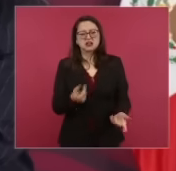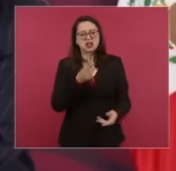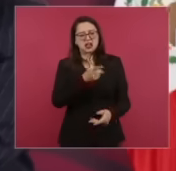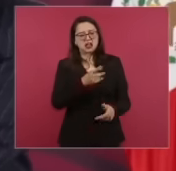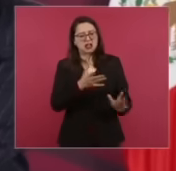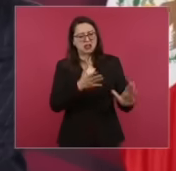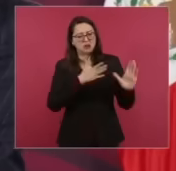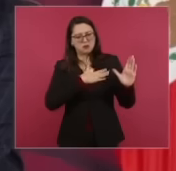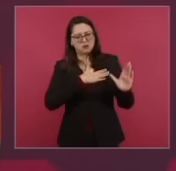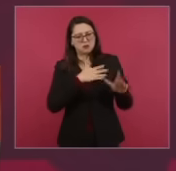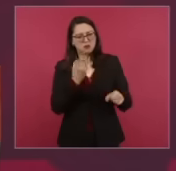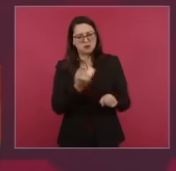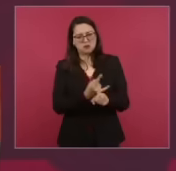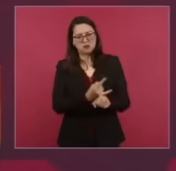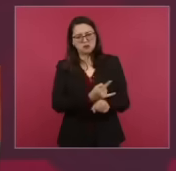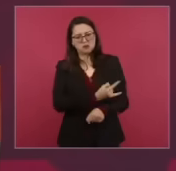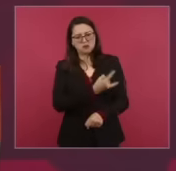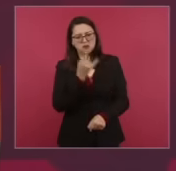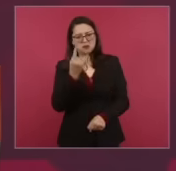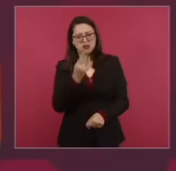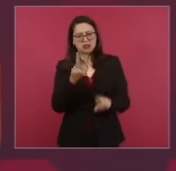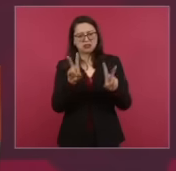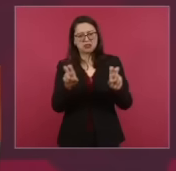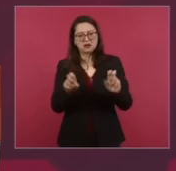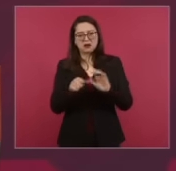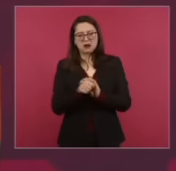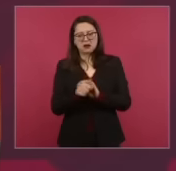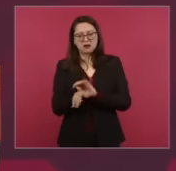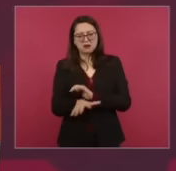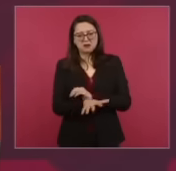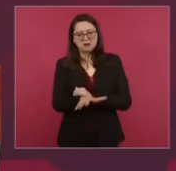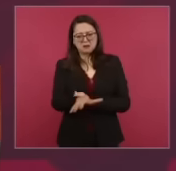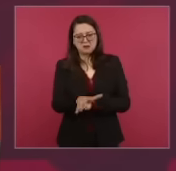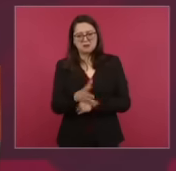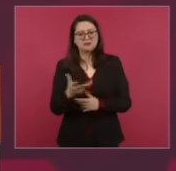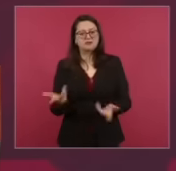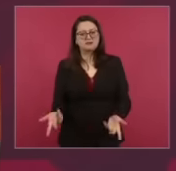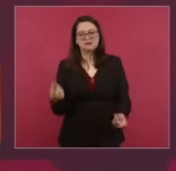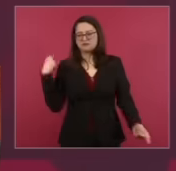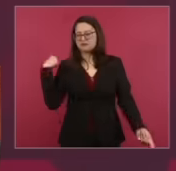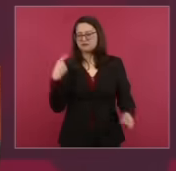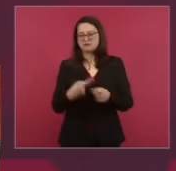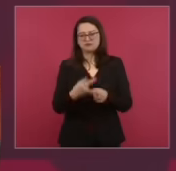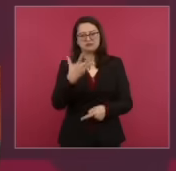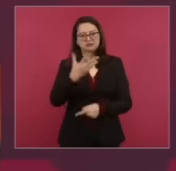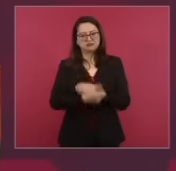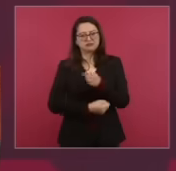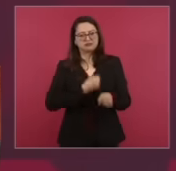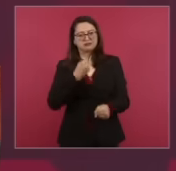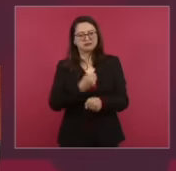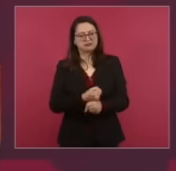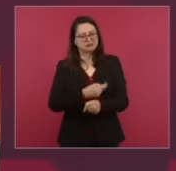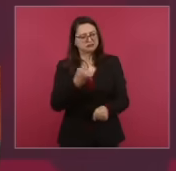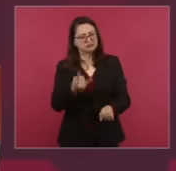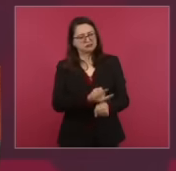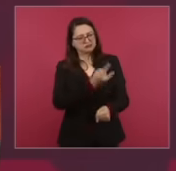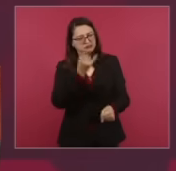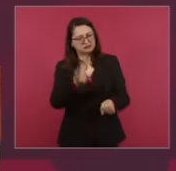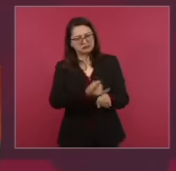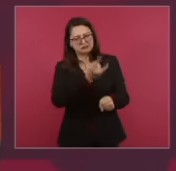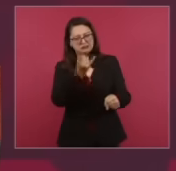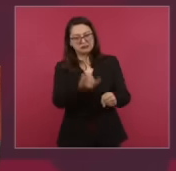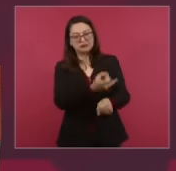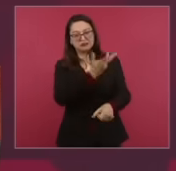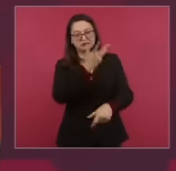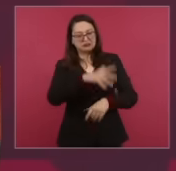de aclarar el caso de Ayotzinapa que ya llevamos 5 años sin cumplirlo